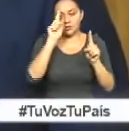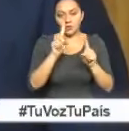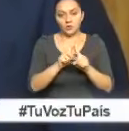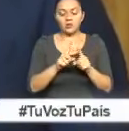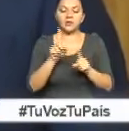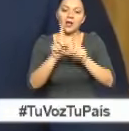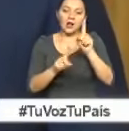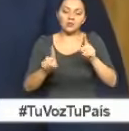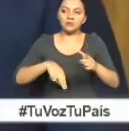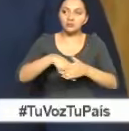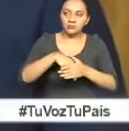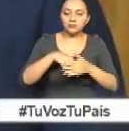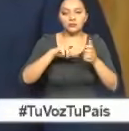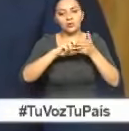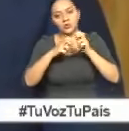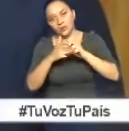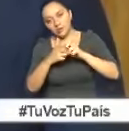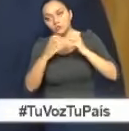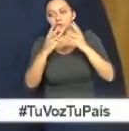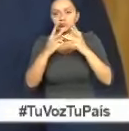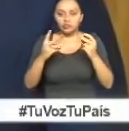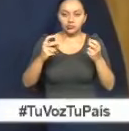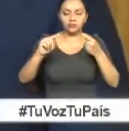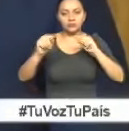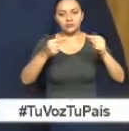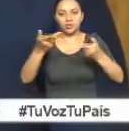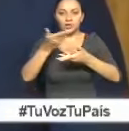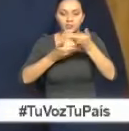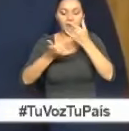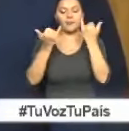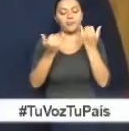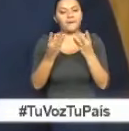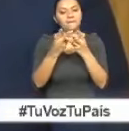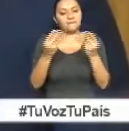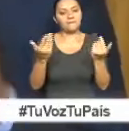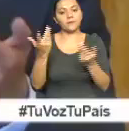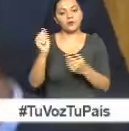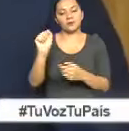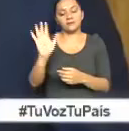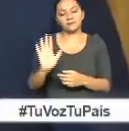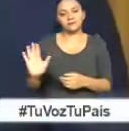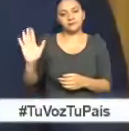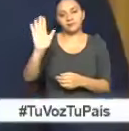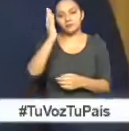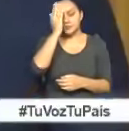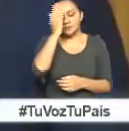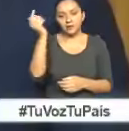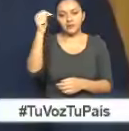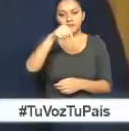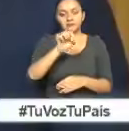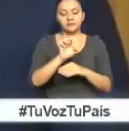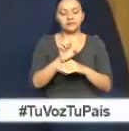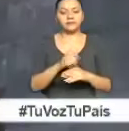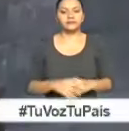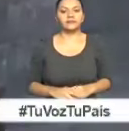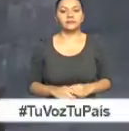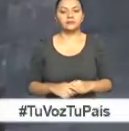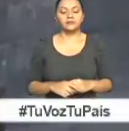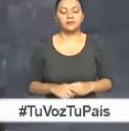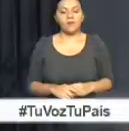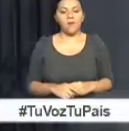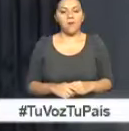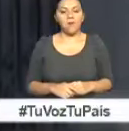superar las trabas, los obstáculos para el comercio hacia Irán y de Irán hacia Ecuador.